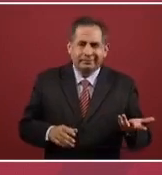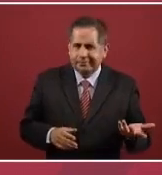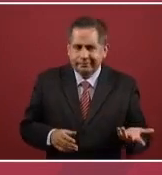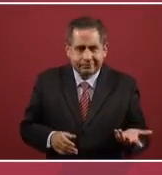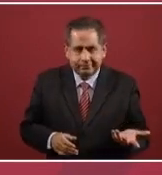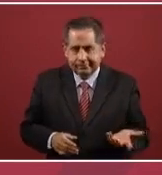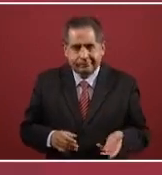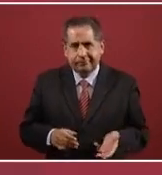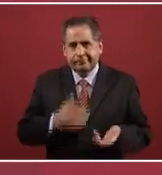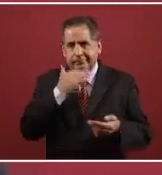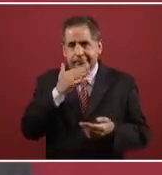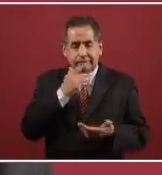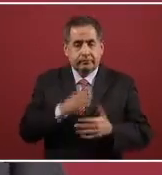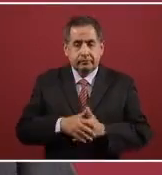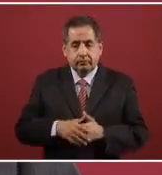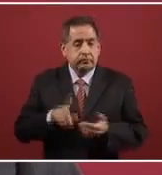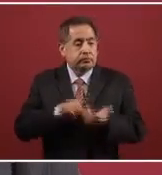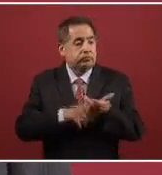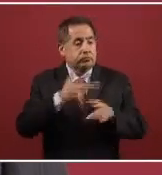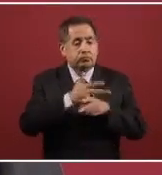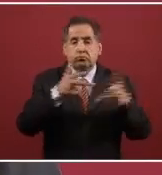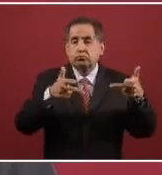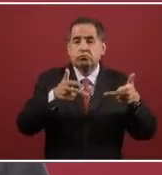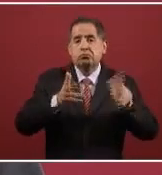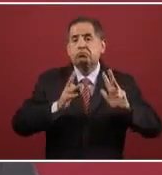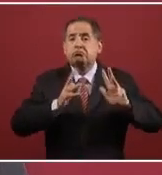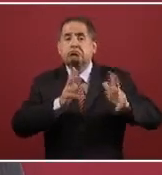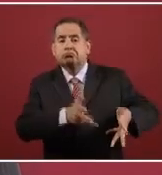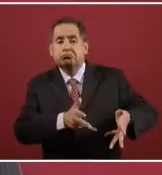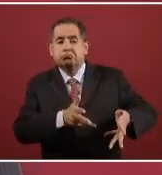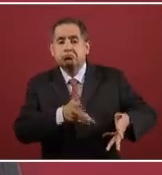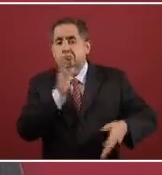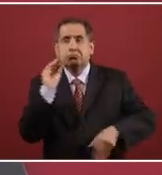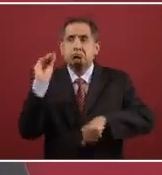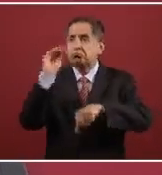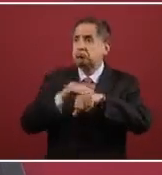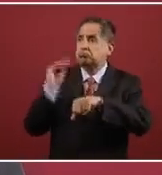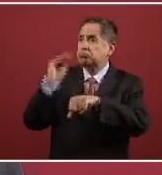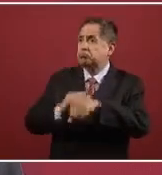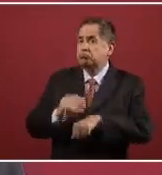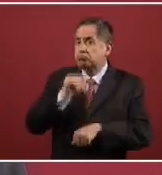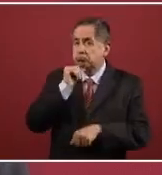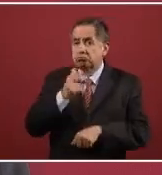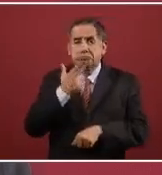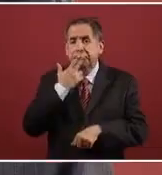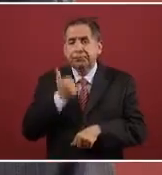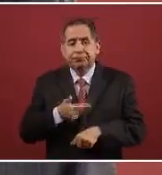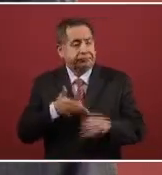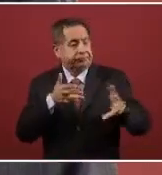inclusive equipos que quedaban ahí sin instalarse, inservibles,